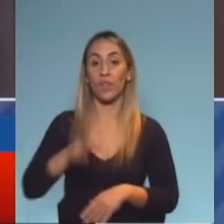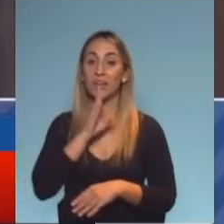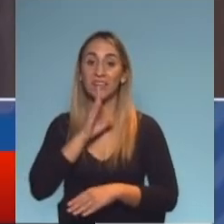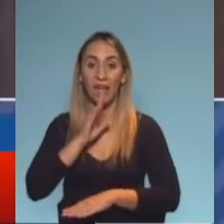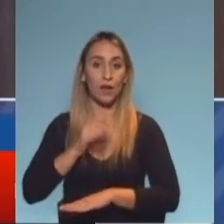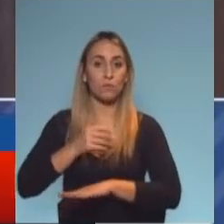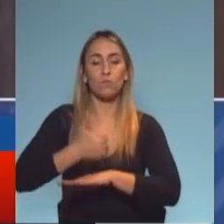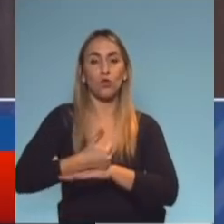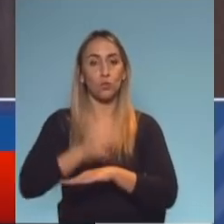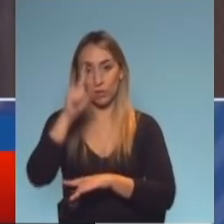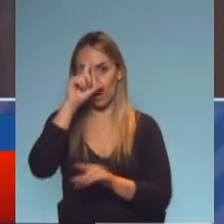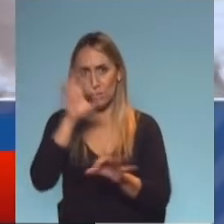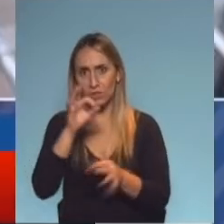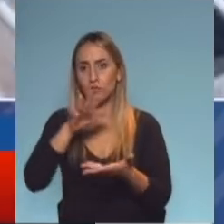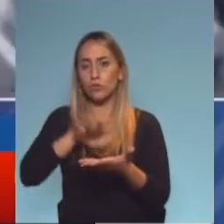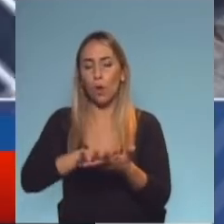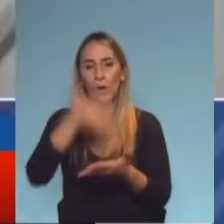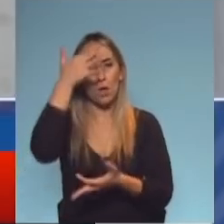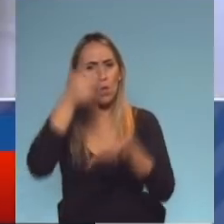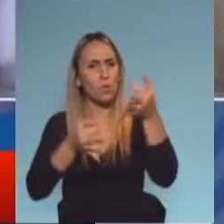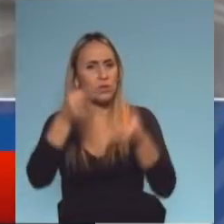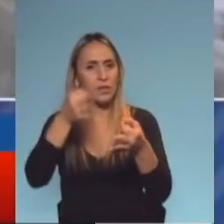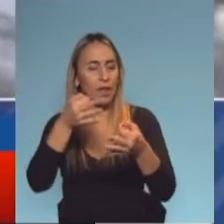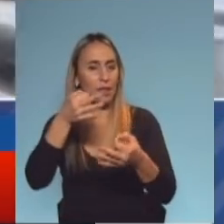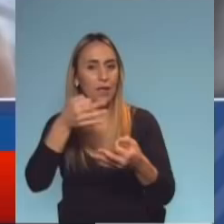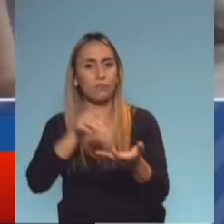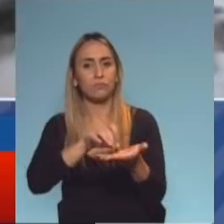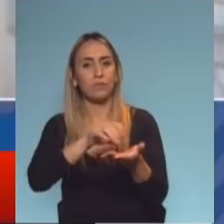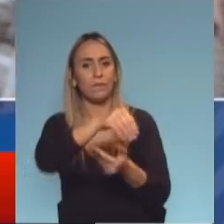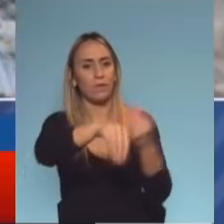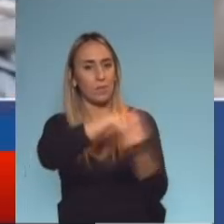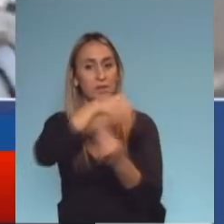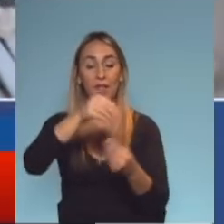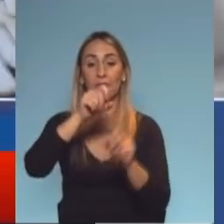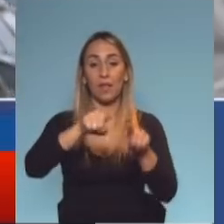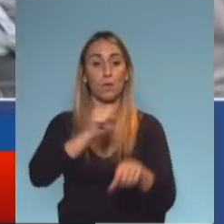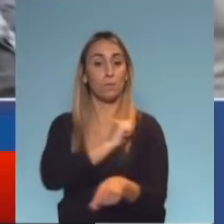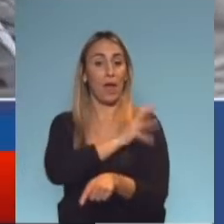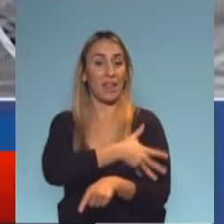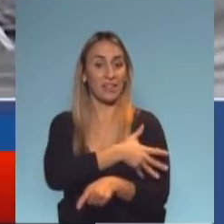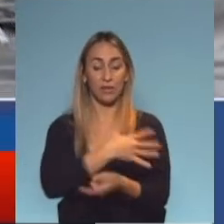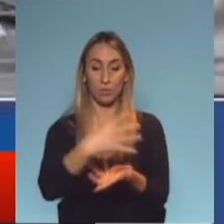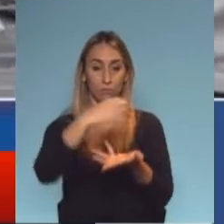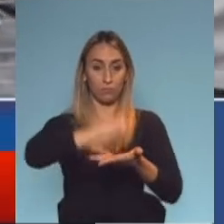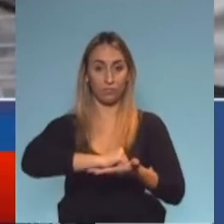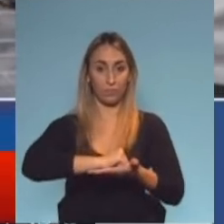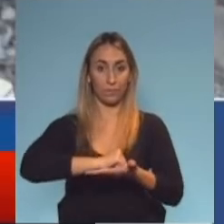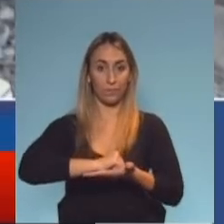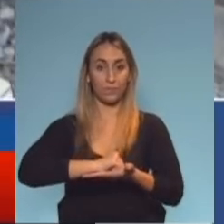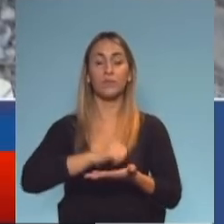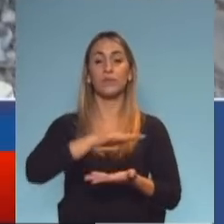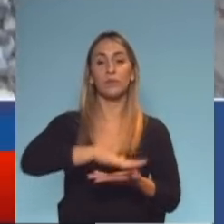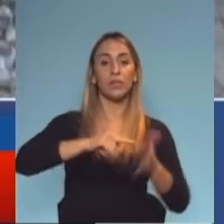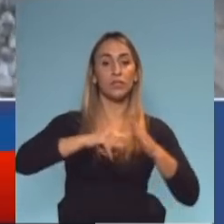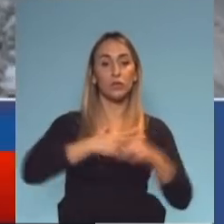de la justicia de Israel de avanzar con el desalojo de familias palestinas en Jerusalén Este.